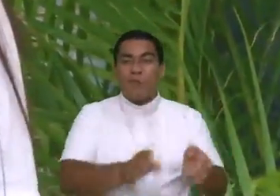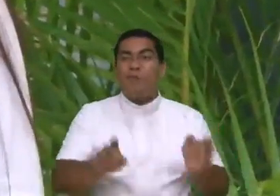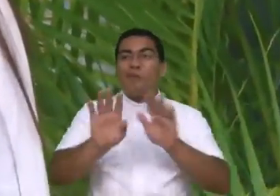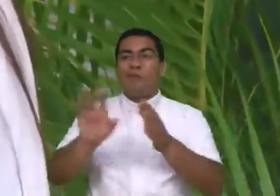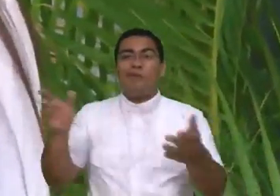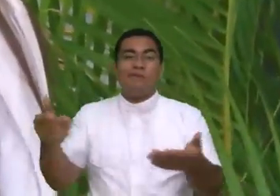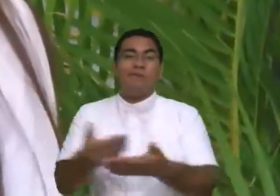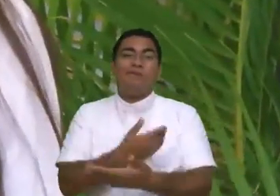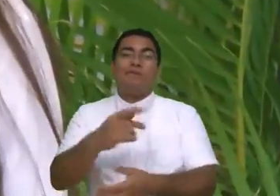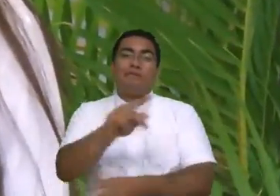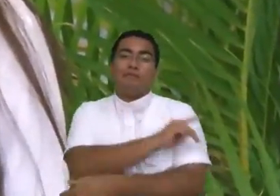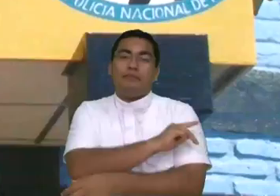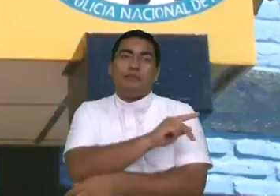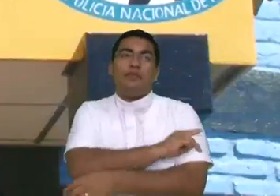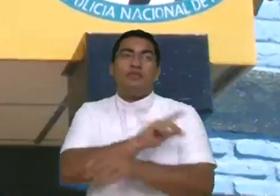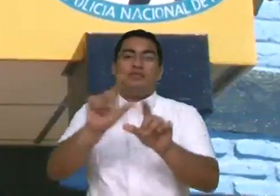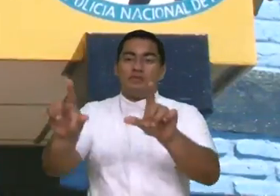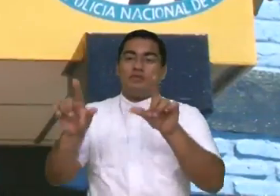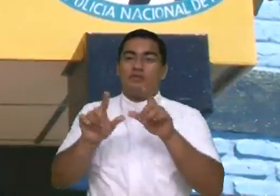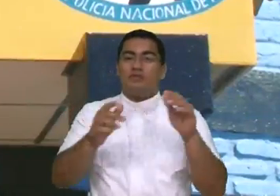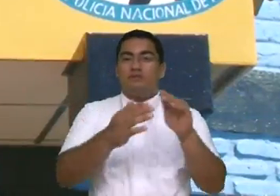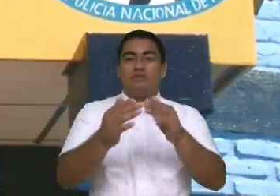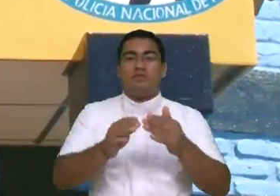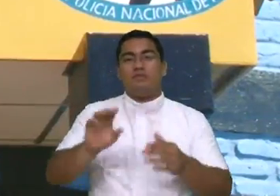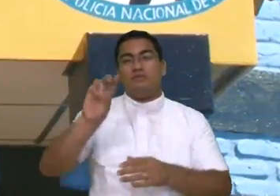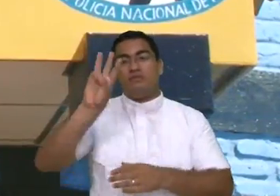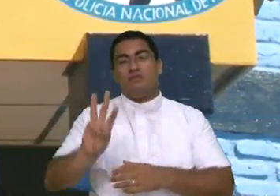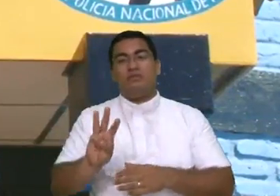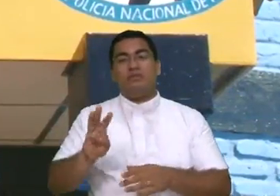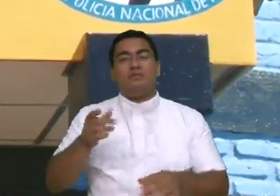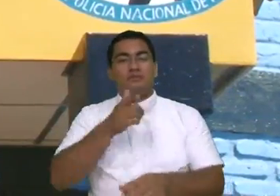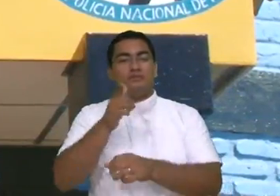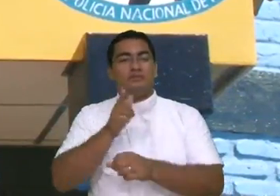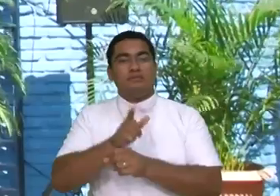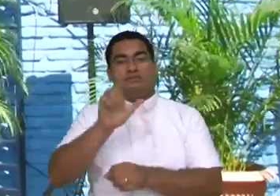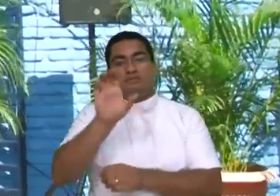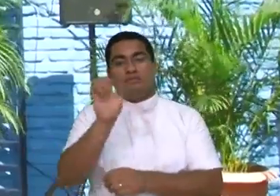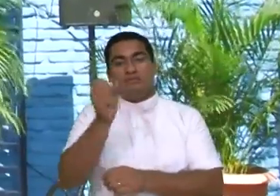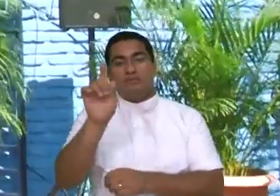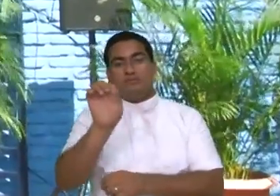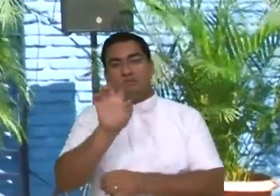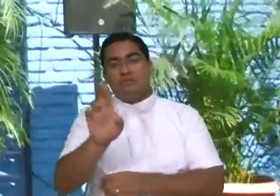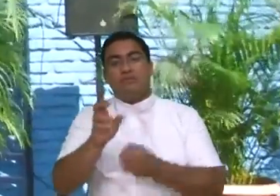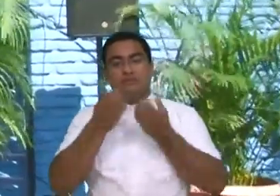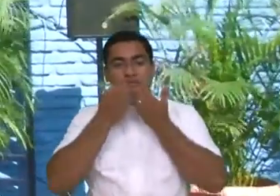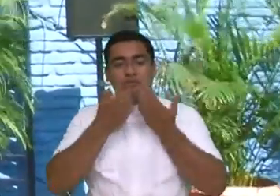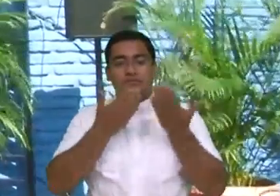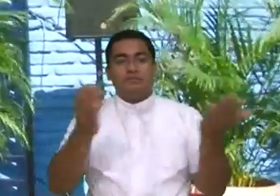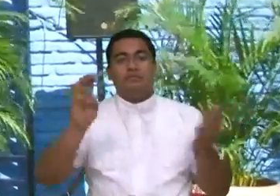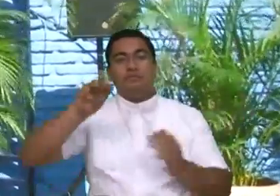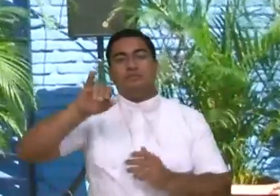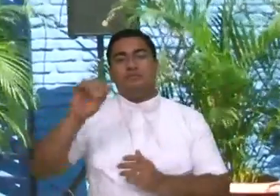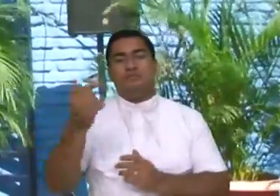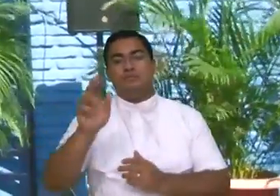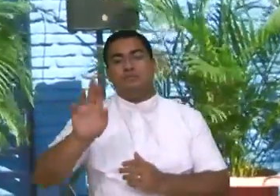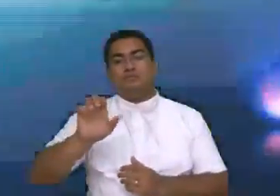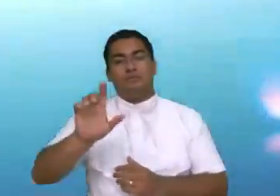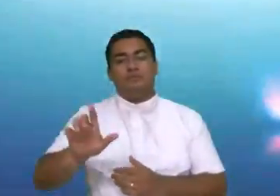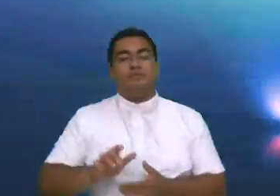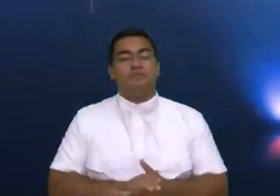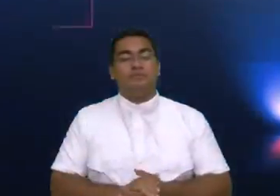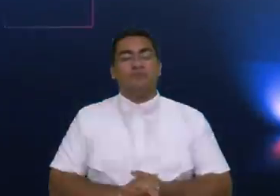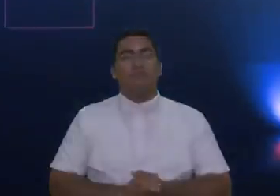la Comisaría de la Mujer en el Distrito número 3. Con cámara de Lester Mora para el canal parlamentario, les informó Miguel Carranza